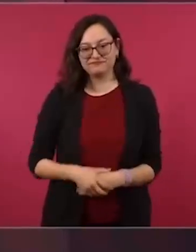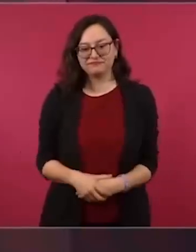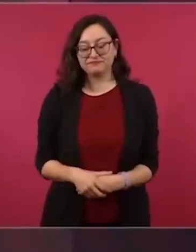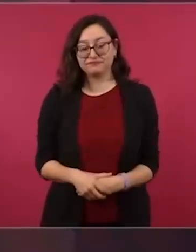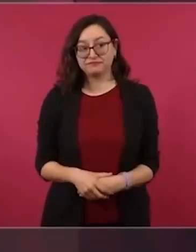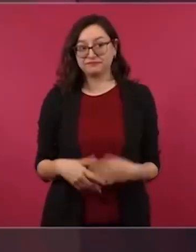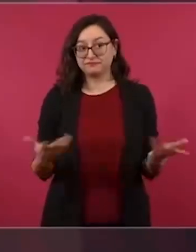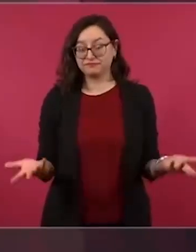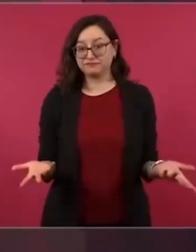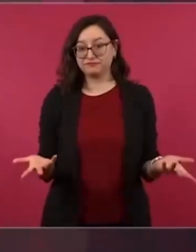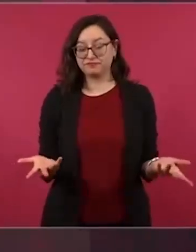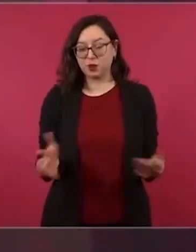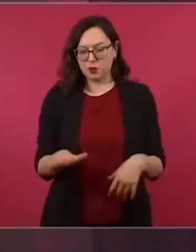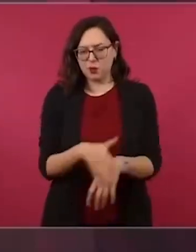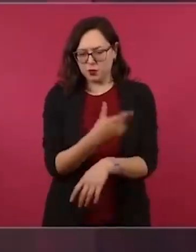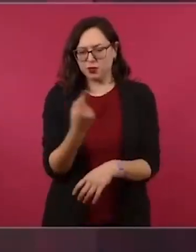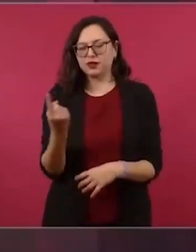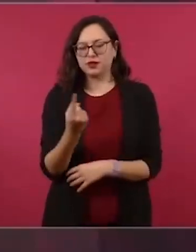nos